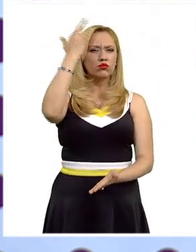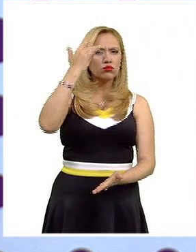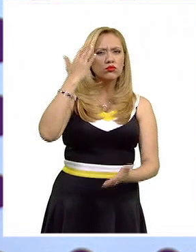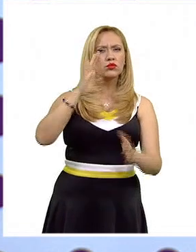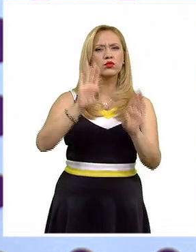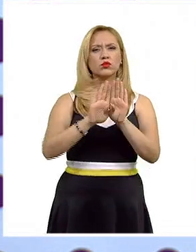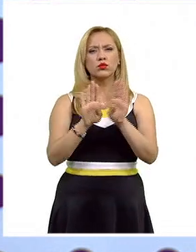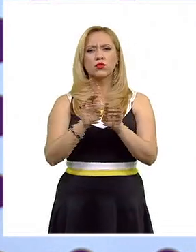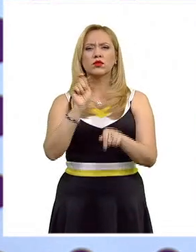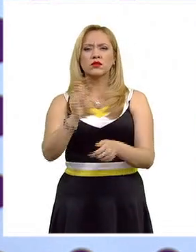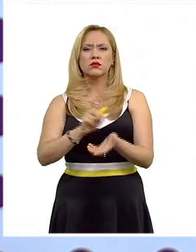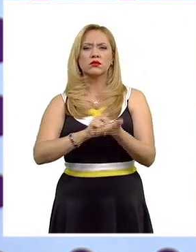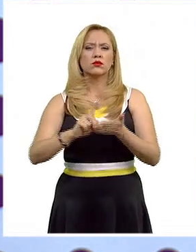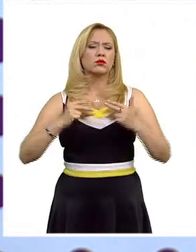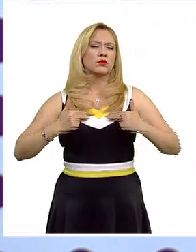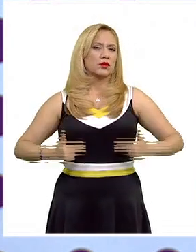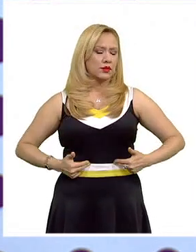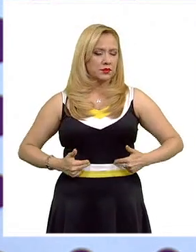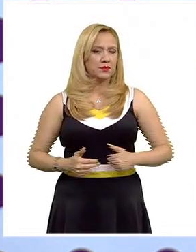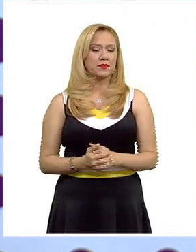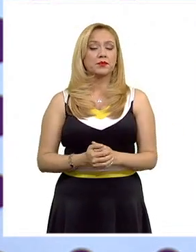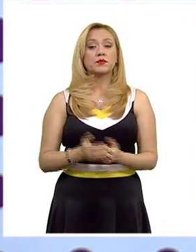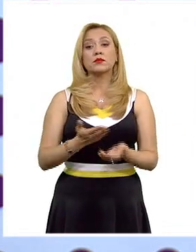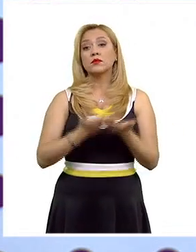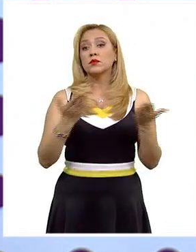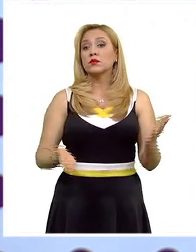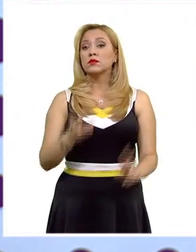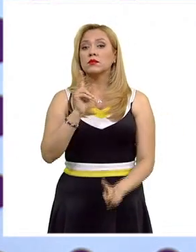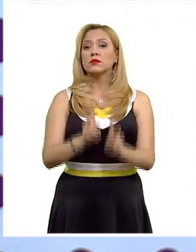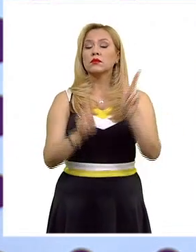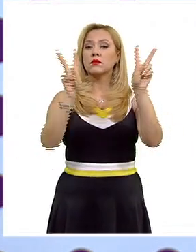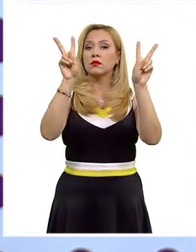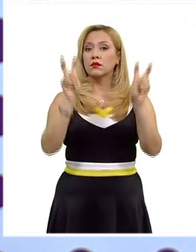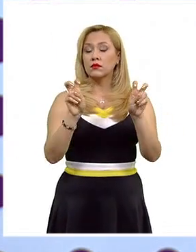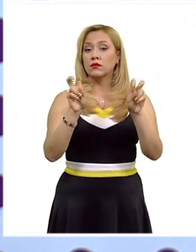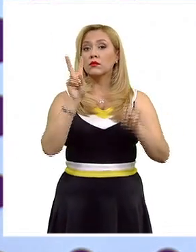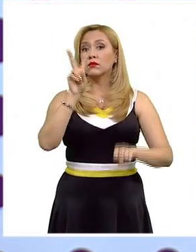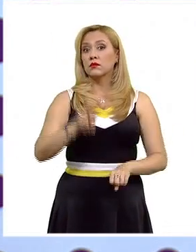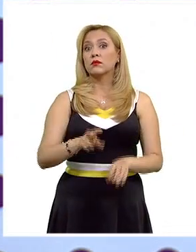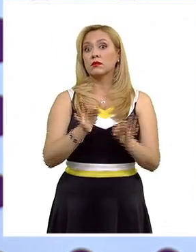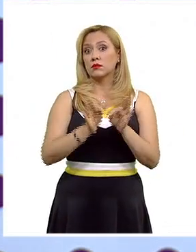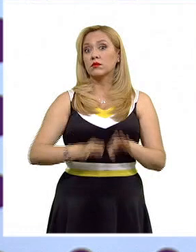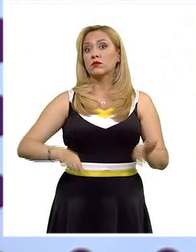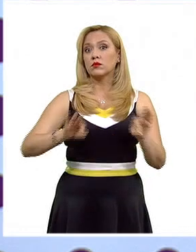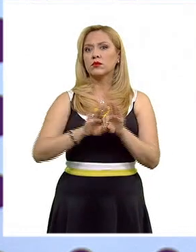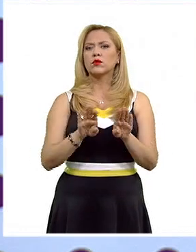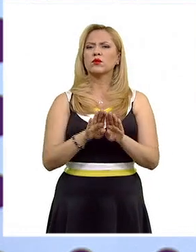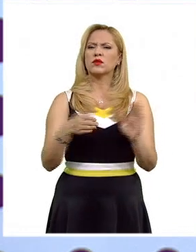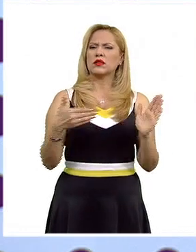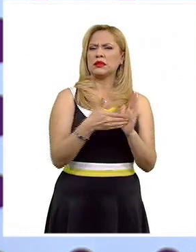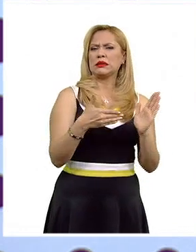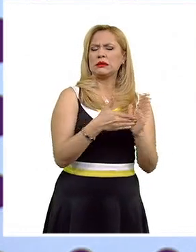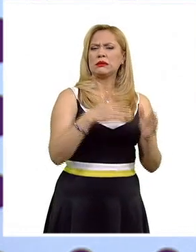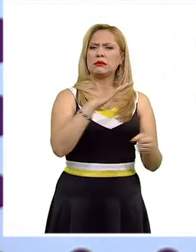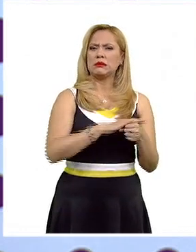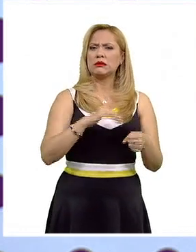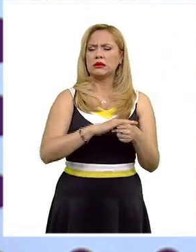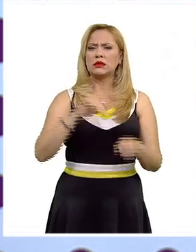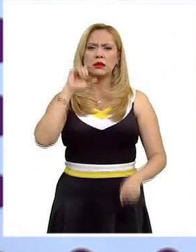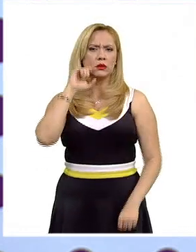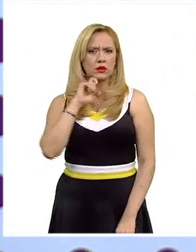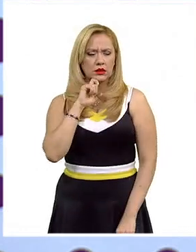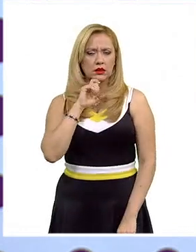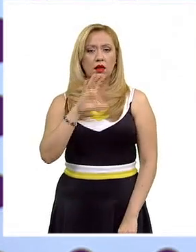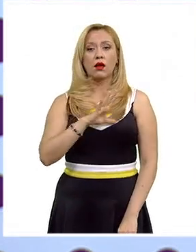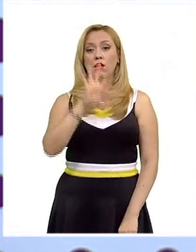los derechos humanos. El día de hoy vamos a platicar sobre un tema de gran relevancia social como es el acoso sexual. Para ello contamos con